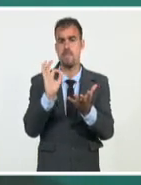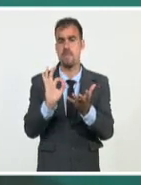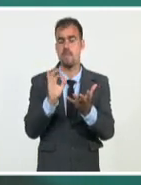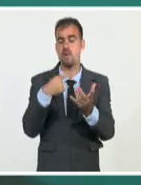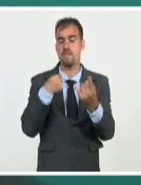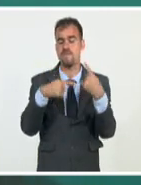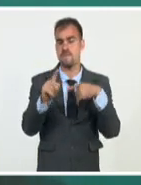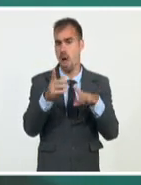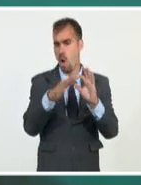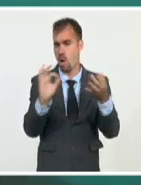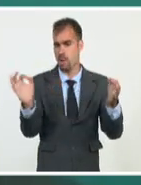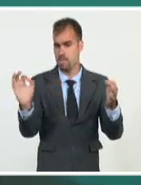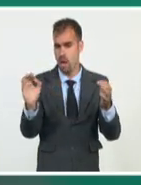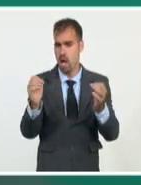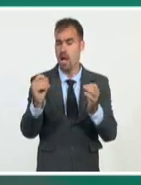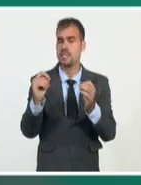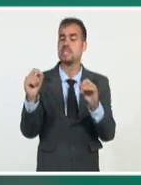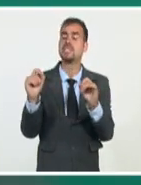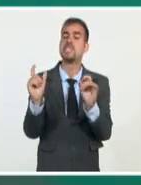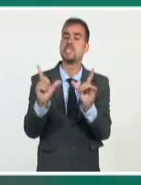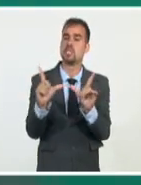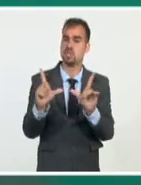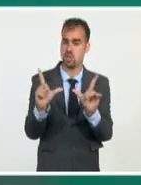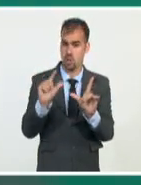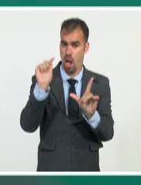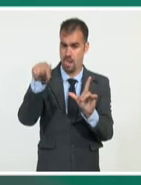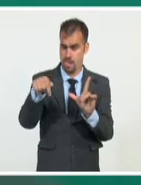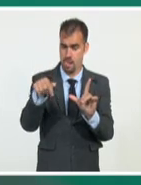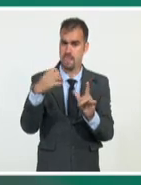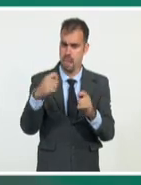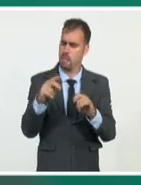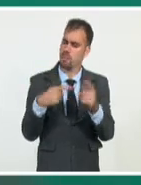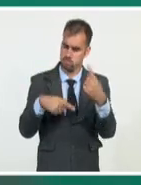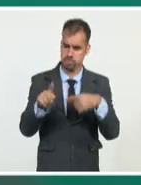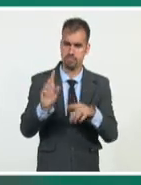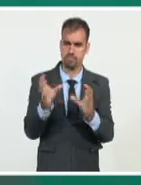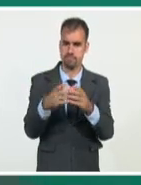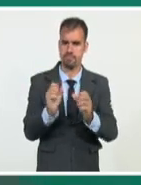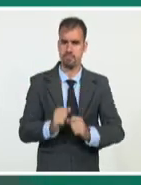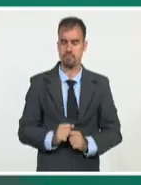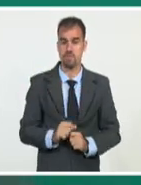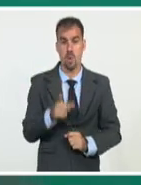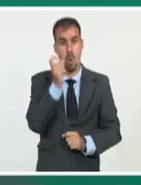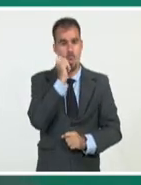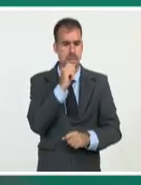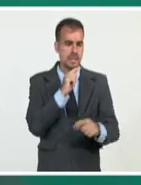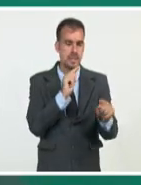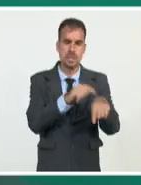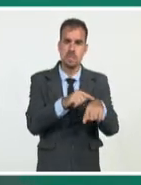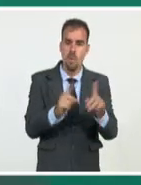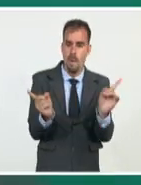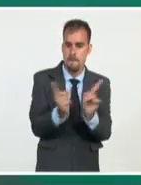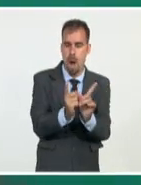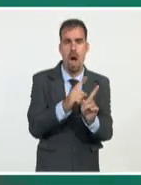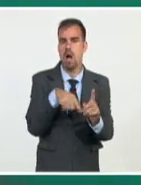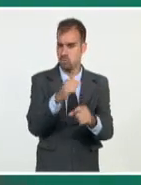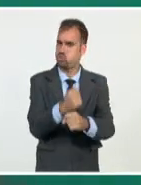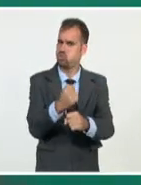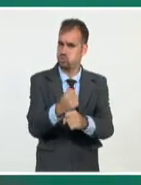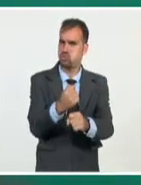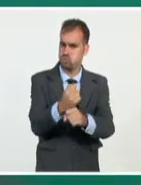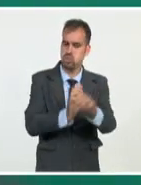y hay que seguir el legado. Y hombre que, ejemplo, en poco tiempo había revolucionado el béisbol con mucho